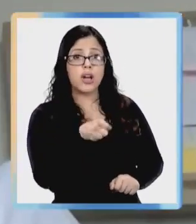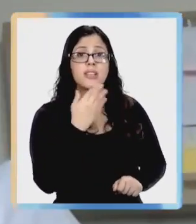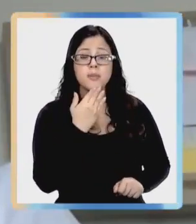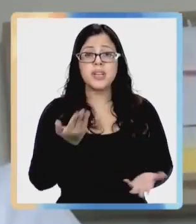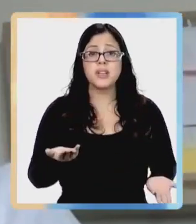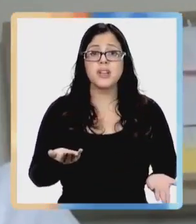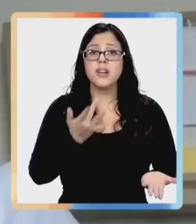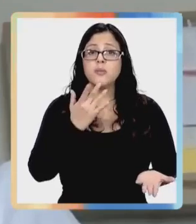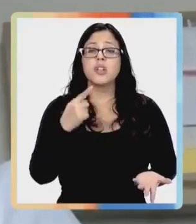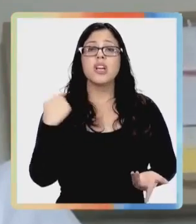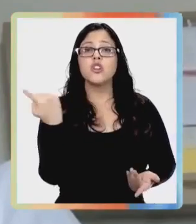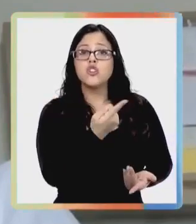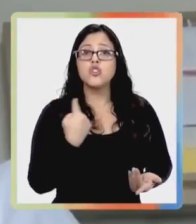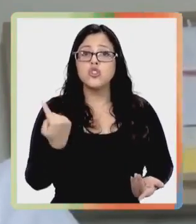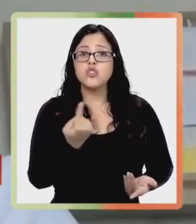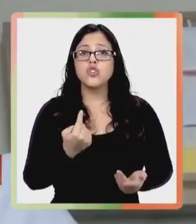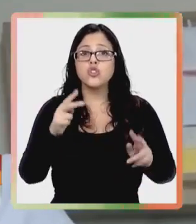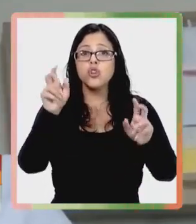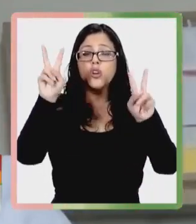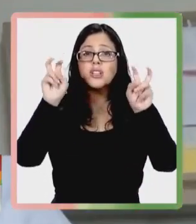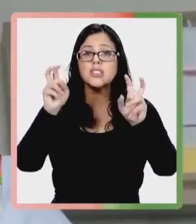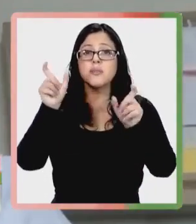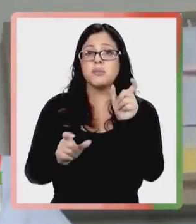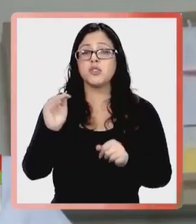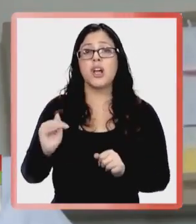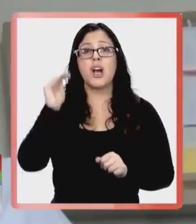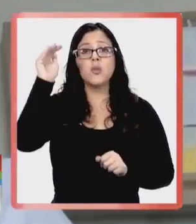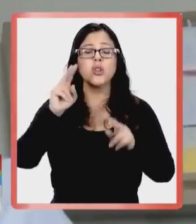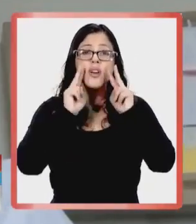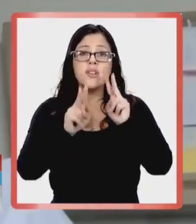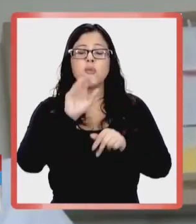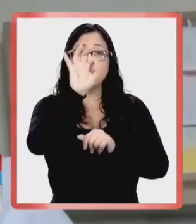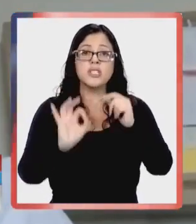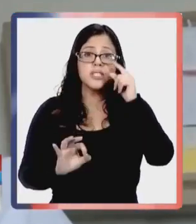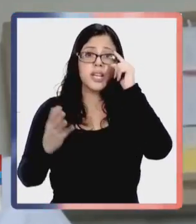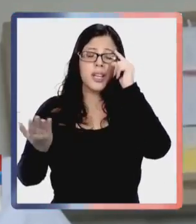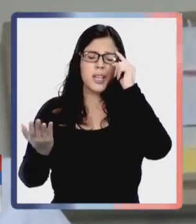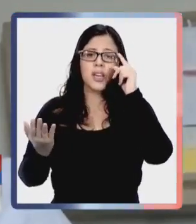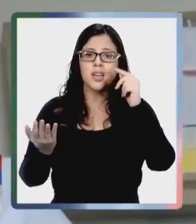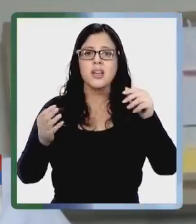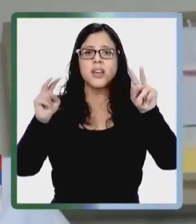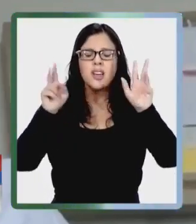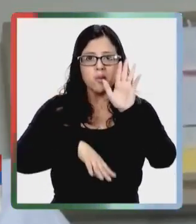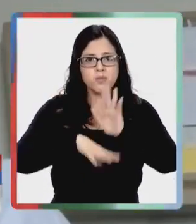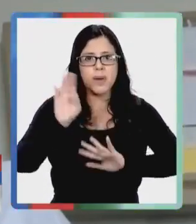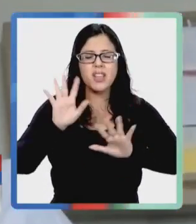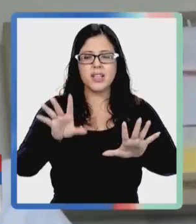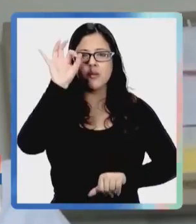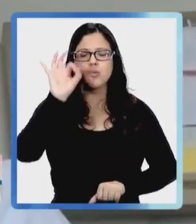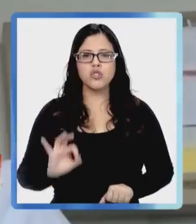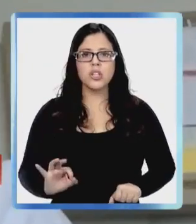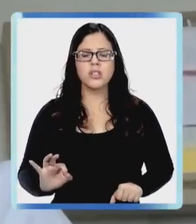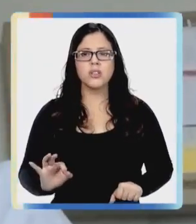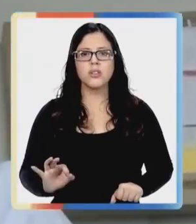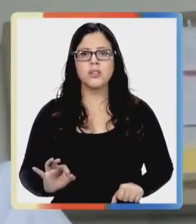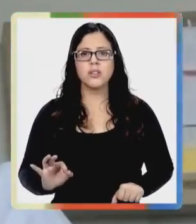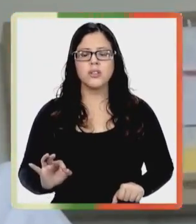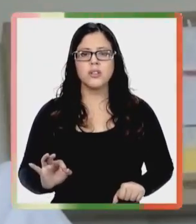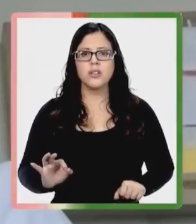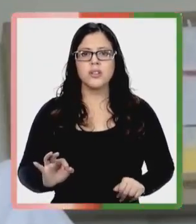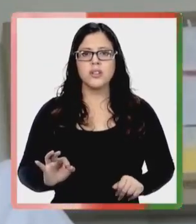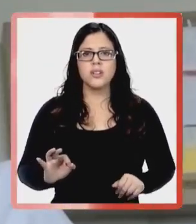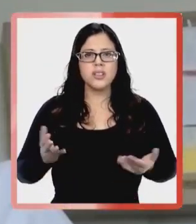hay un error ahí, nosotros que nos dedicamos a adultos especialmente, vemos que hay un porcentaje que puede llegar incluso más allá del